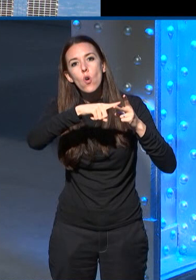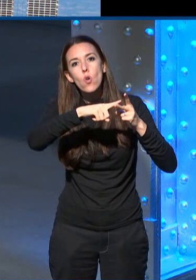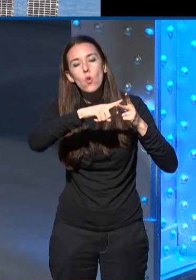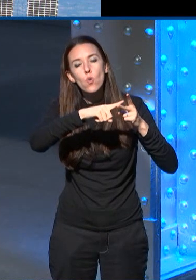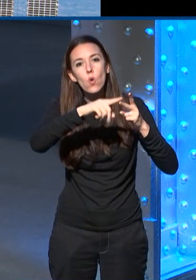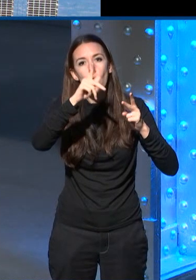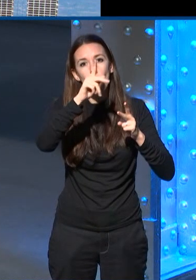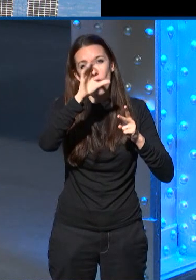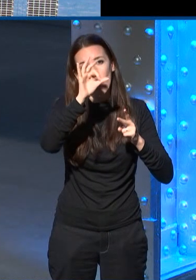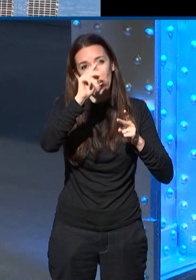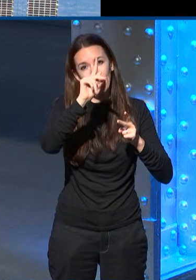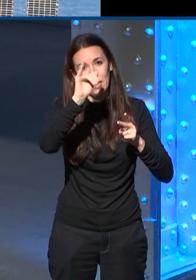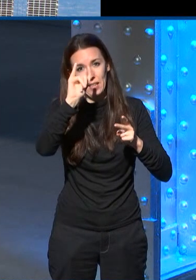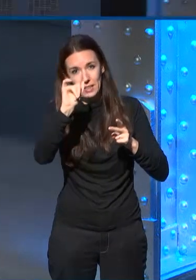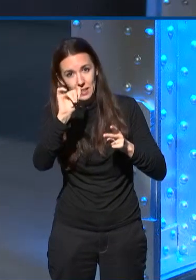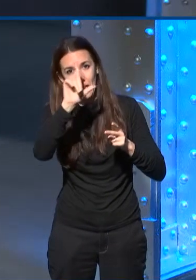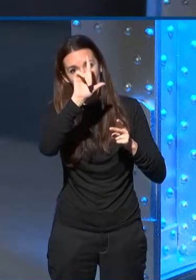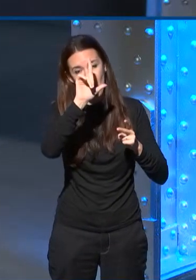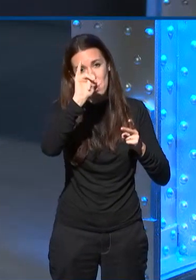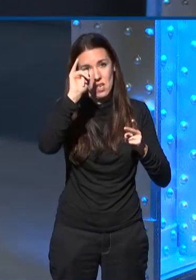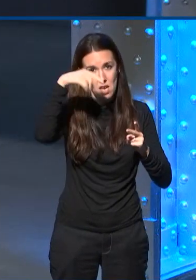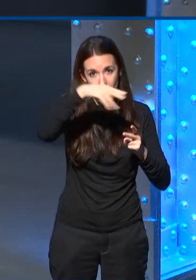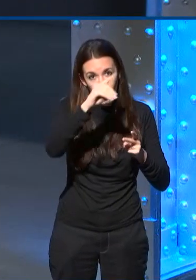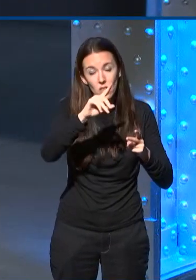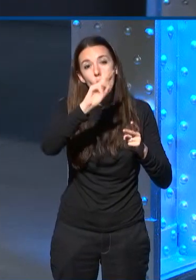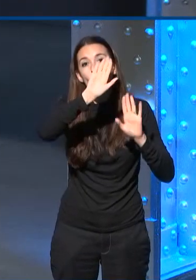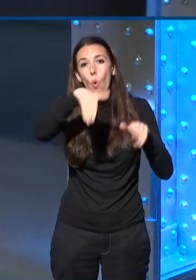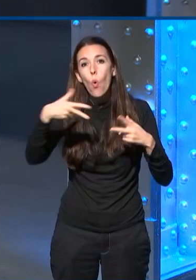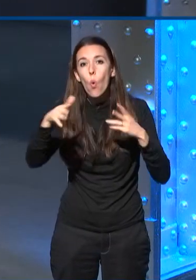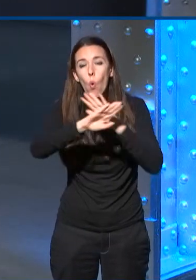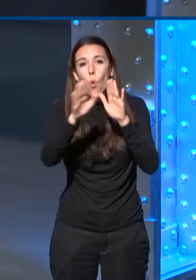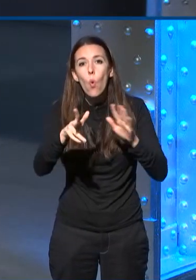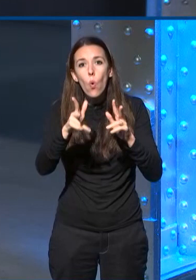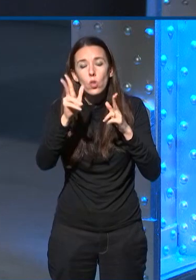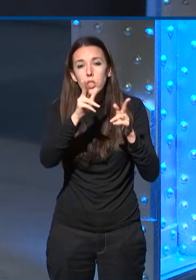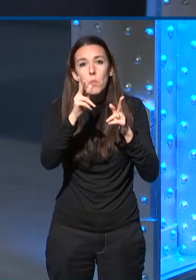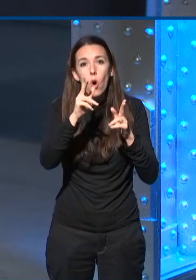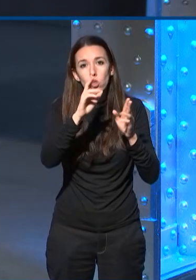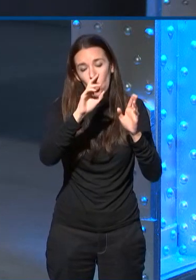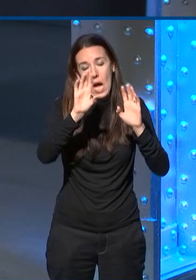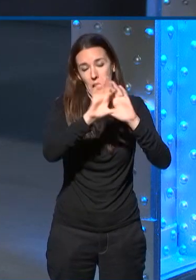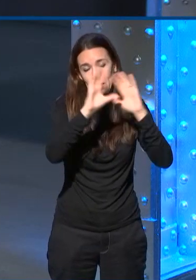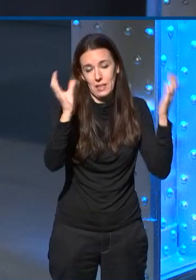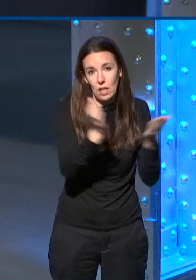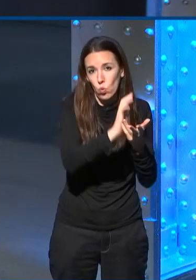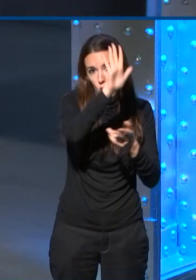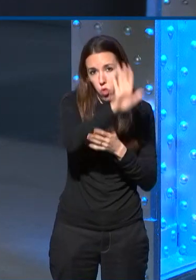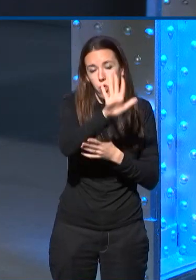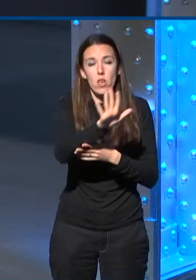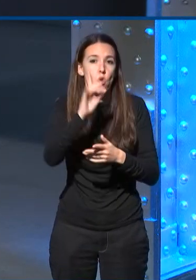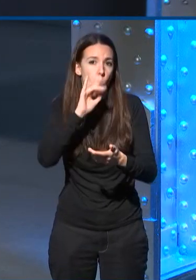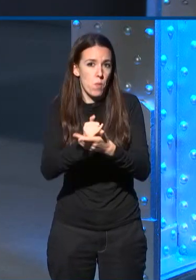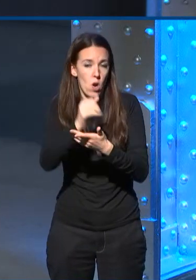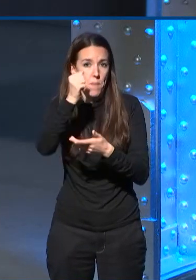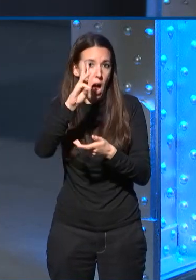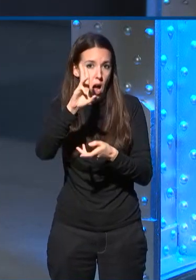el Skylab, el último segmento de un lanzador Saturno V del programa Apolo. Y el caso es